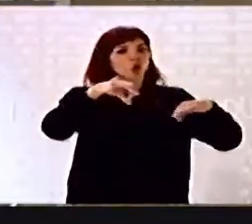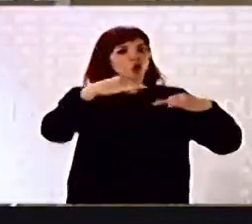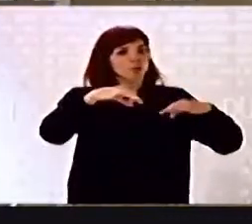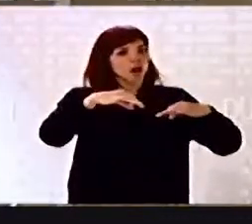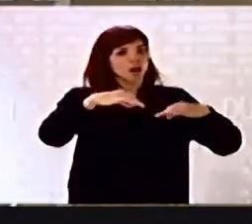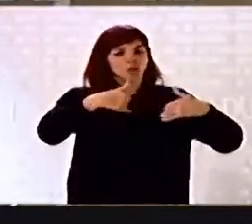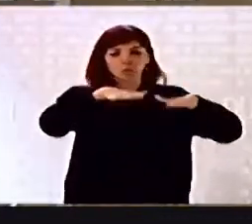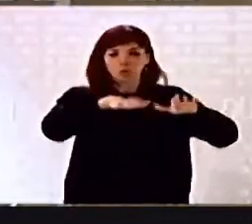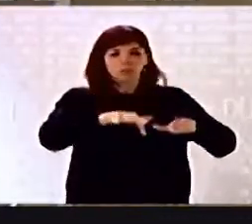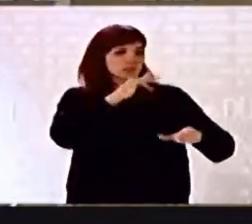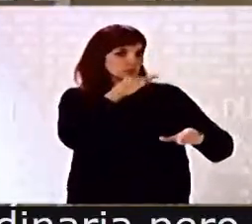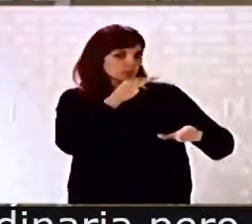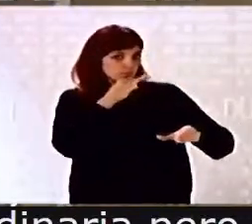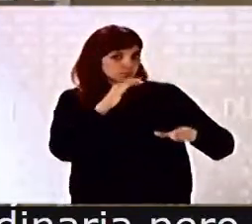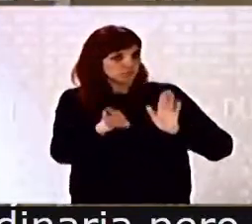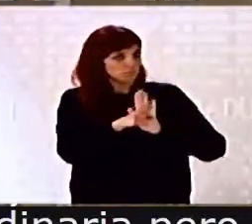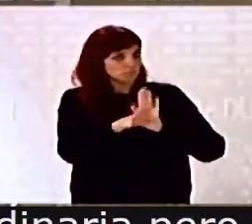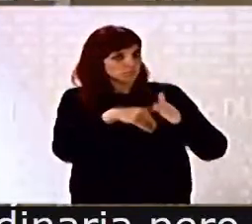pero no es menos cierto